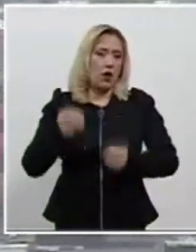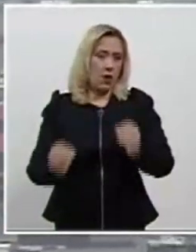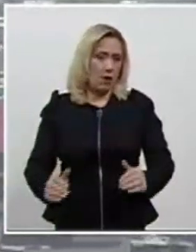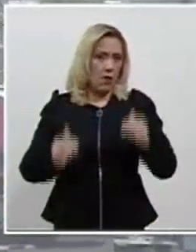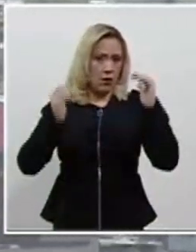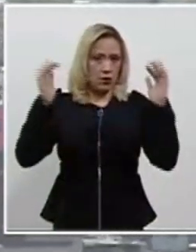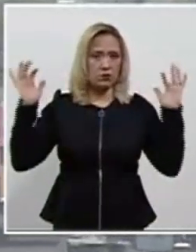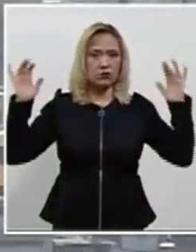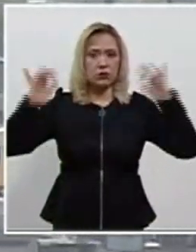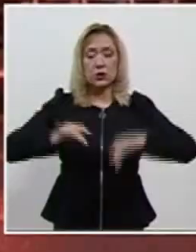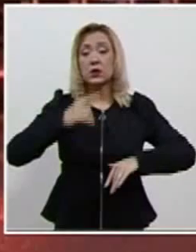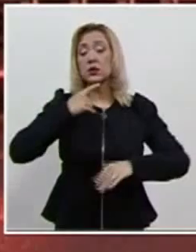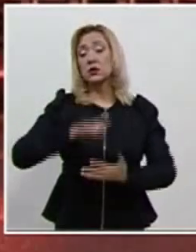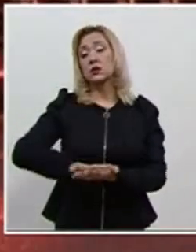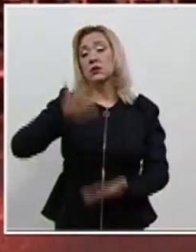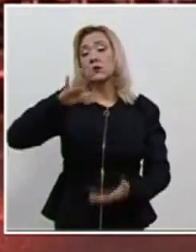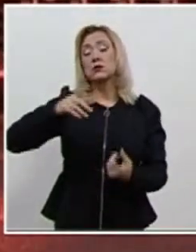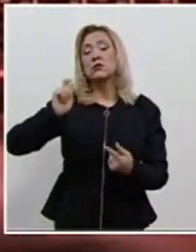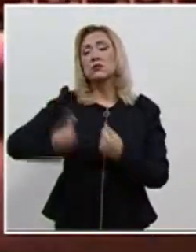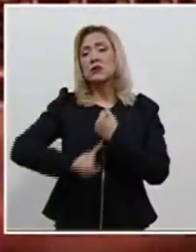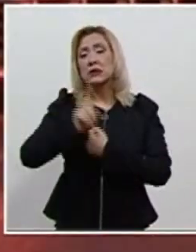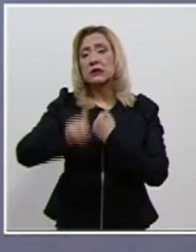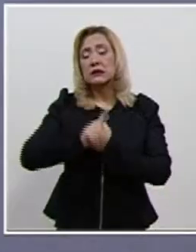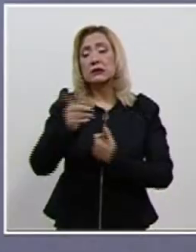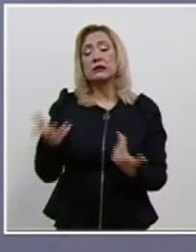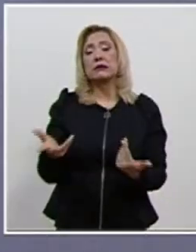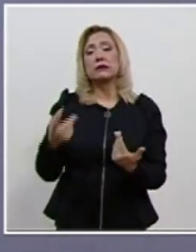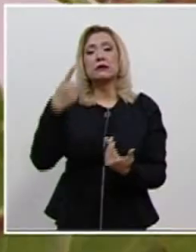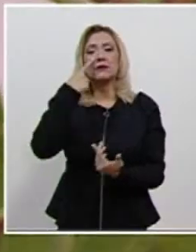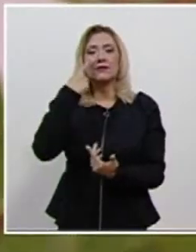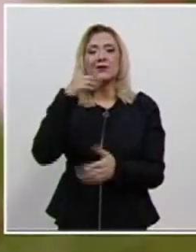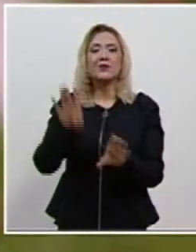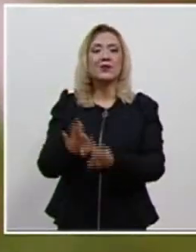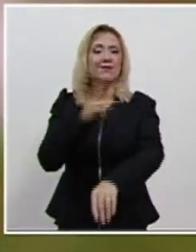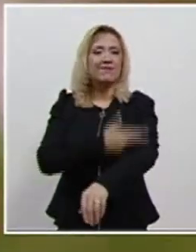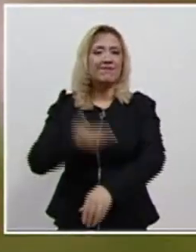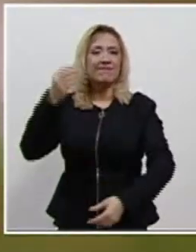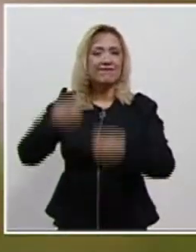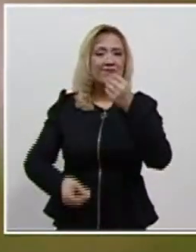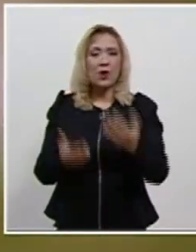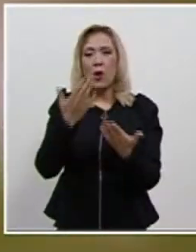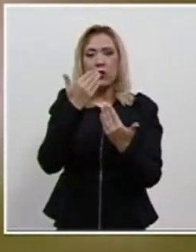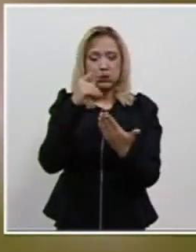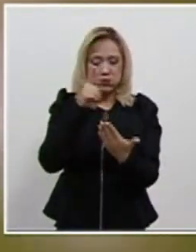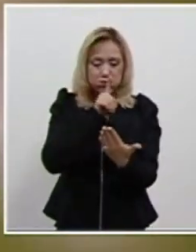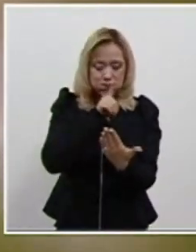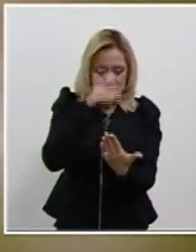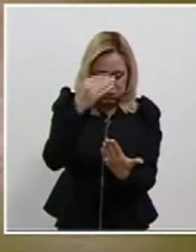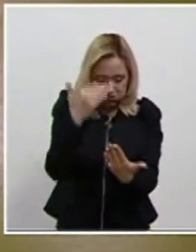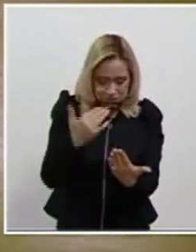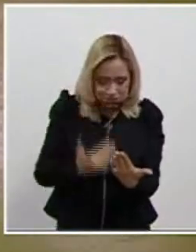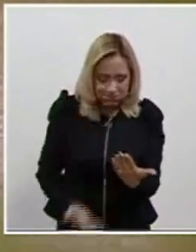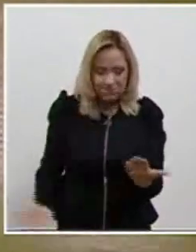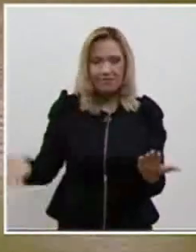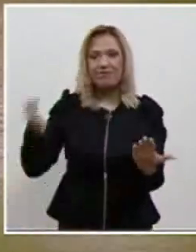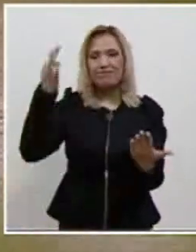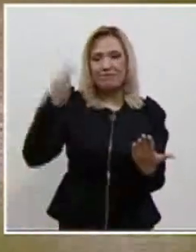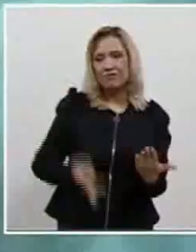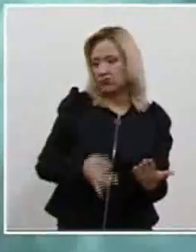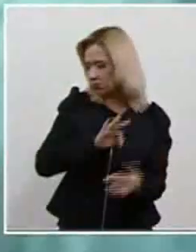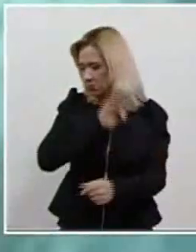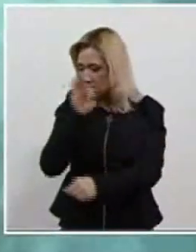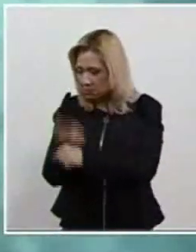que la mayoría de estos obstáculos son de carácter procesal. Los principales, la falta de legitimación